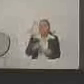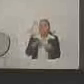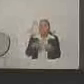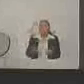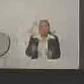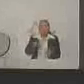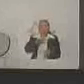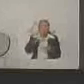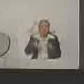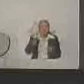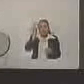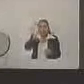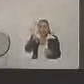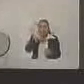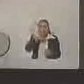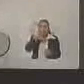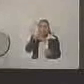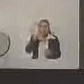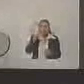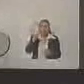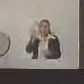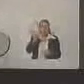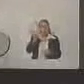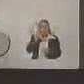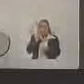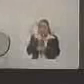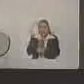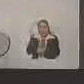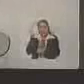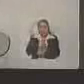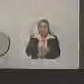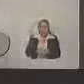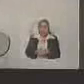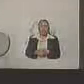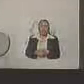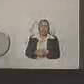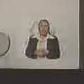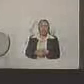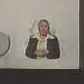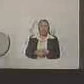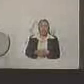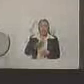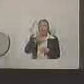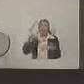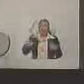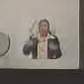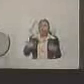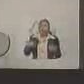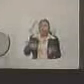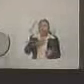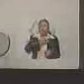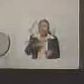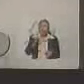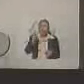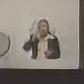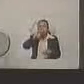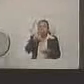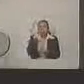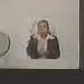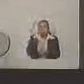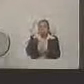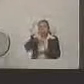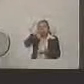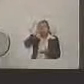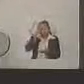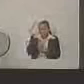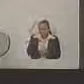tiene que ser castigado. Nosotros los seres humanos podemos equivocarnos profundamente, pero en cada error que cometemos